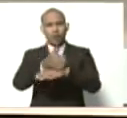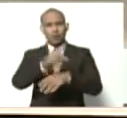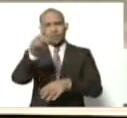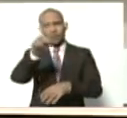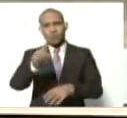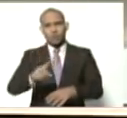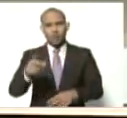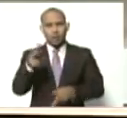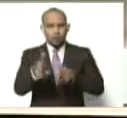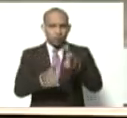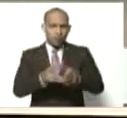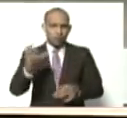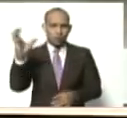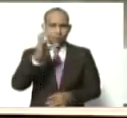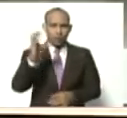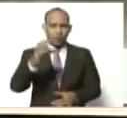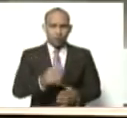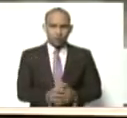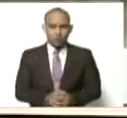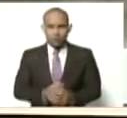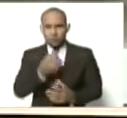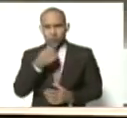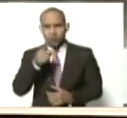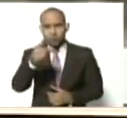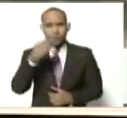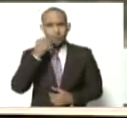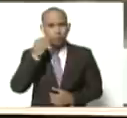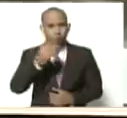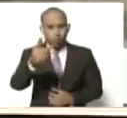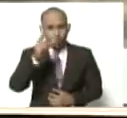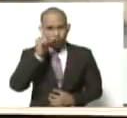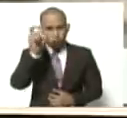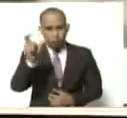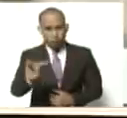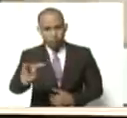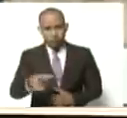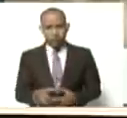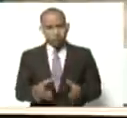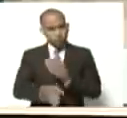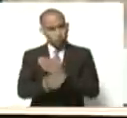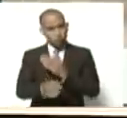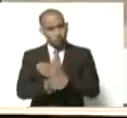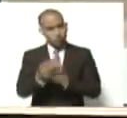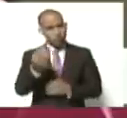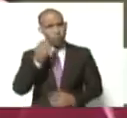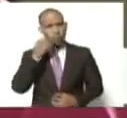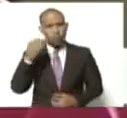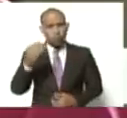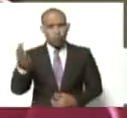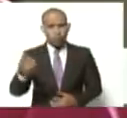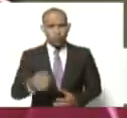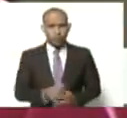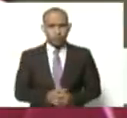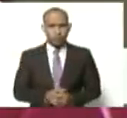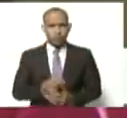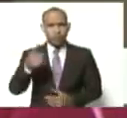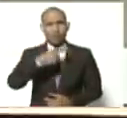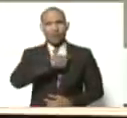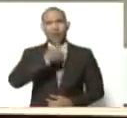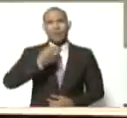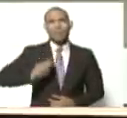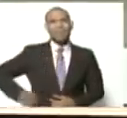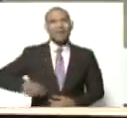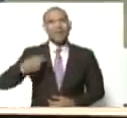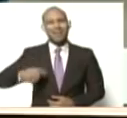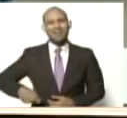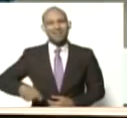Caracas. Bueno, Edinson, que es un muchacho joven, todavía muy joven, es presidente